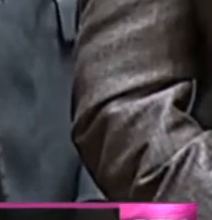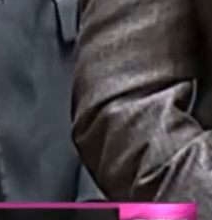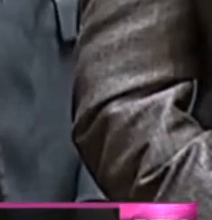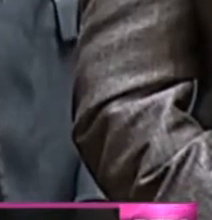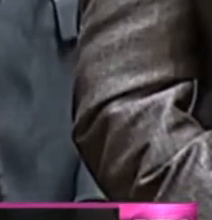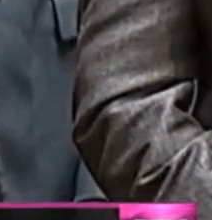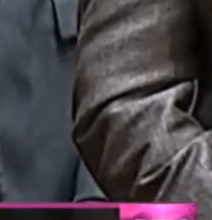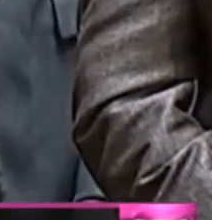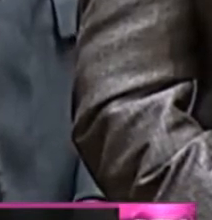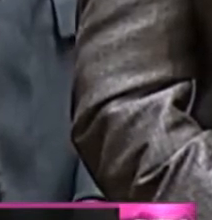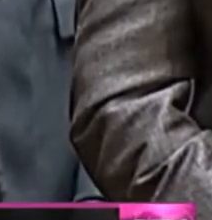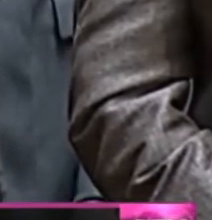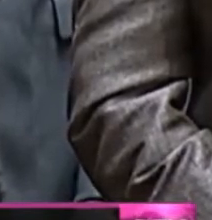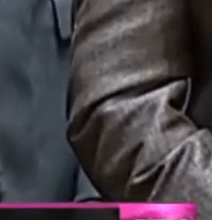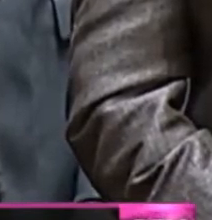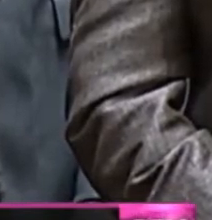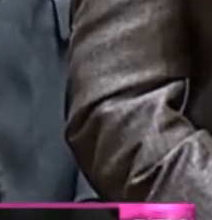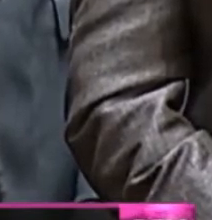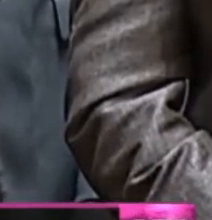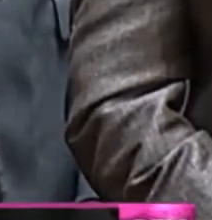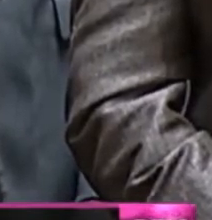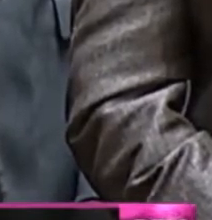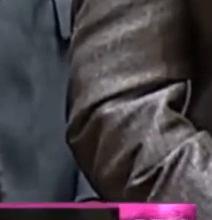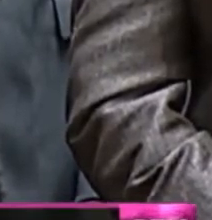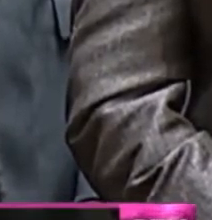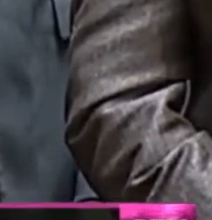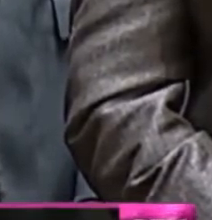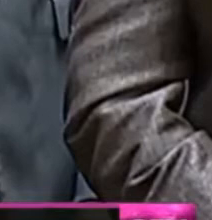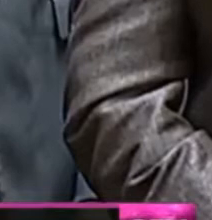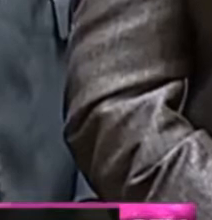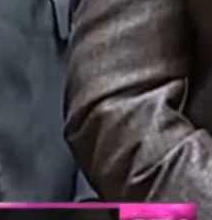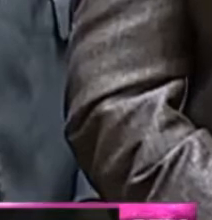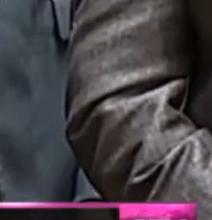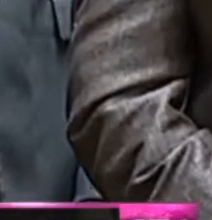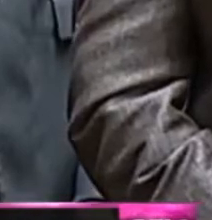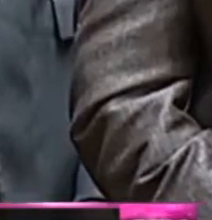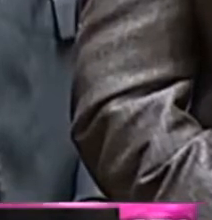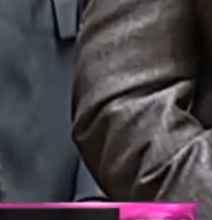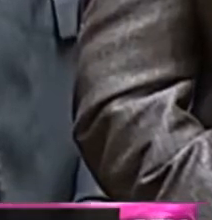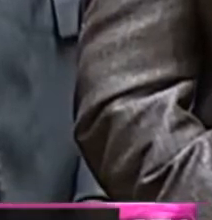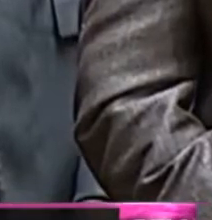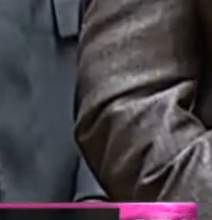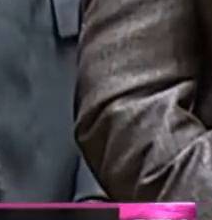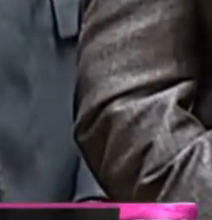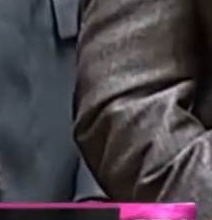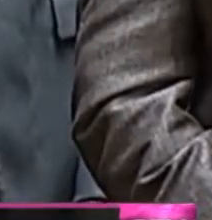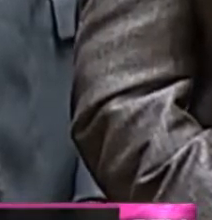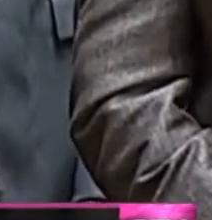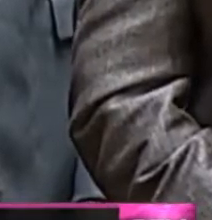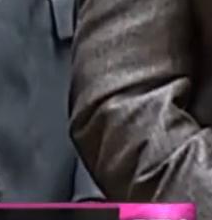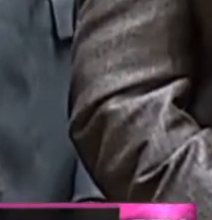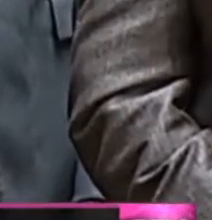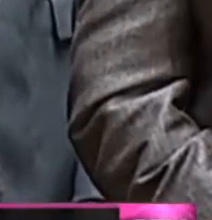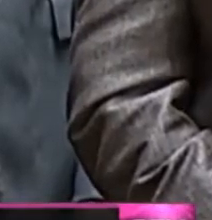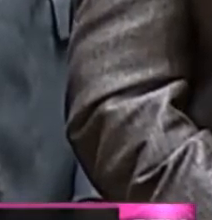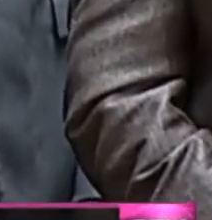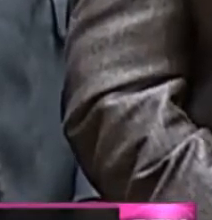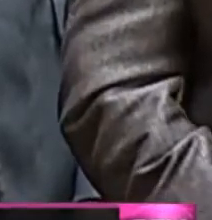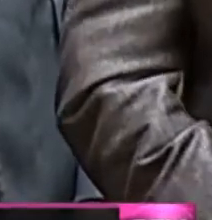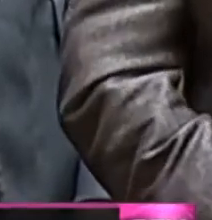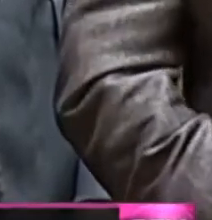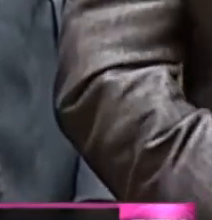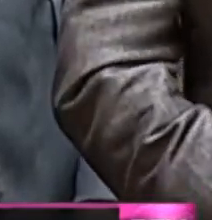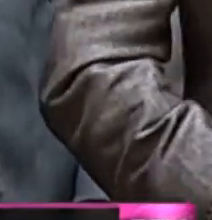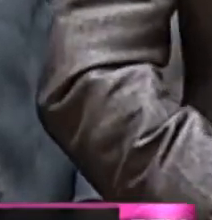jancuta jinamanta parlarispa chantapi suti chaspa que charganchis y menamantata paikuna yan carispa gargangu jinayata y anapaspa gargangu kai bonos kajuna